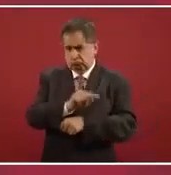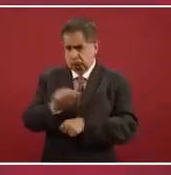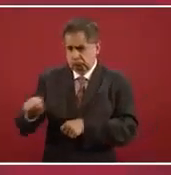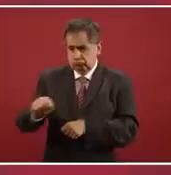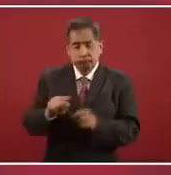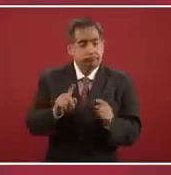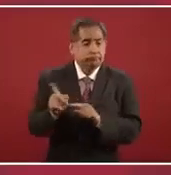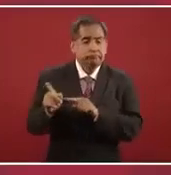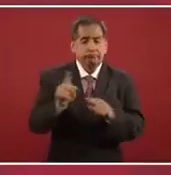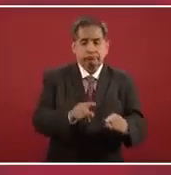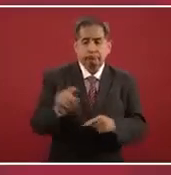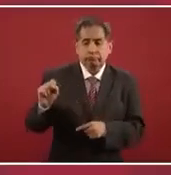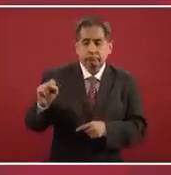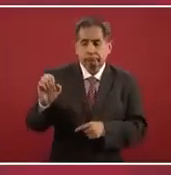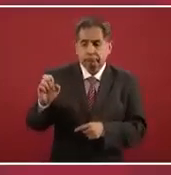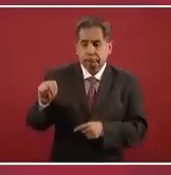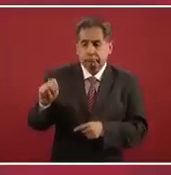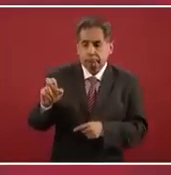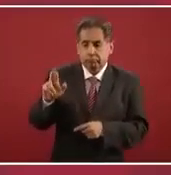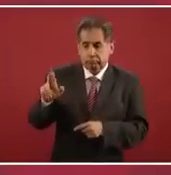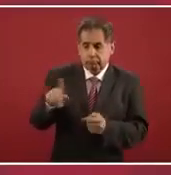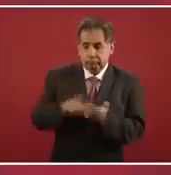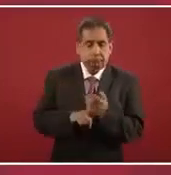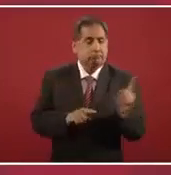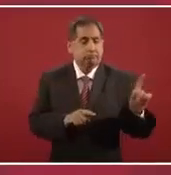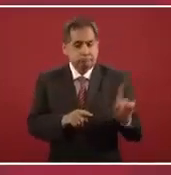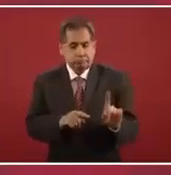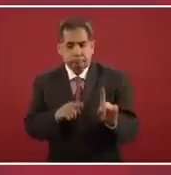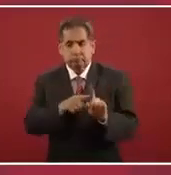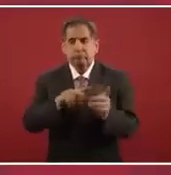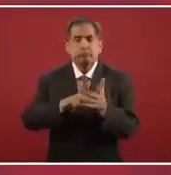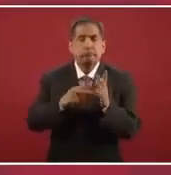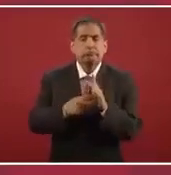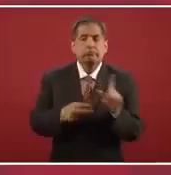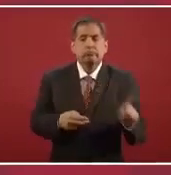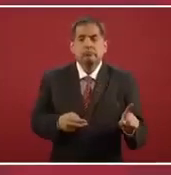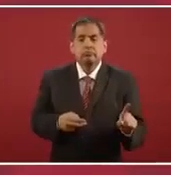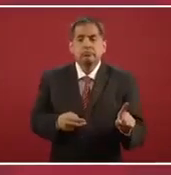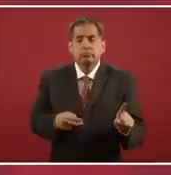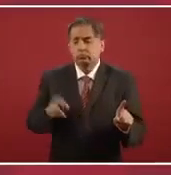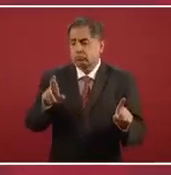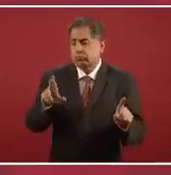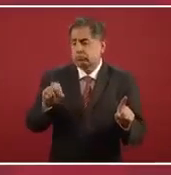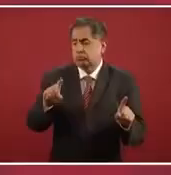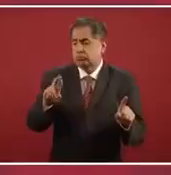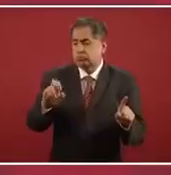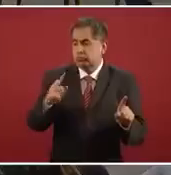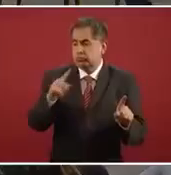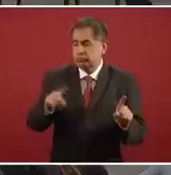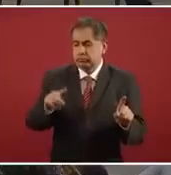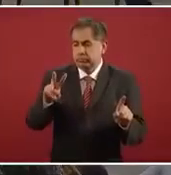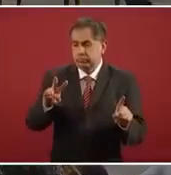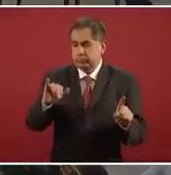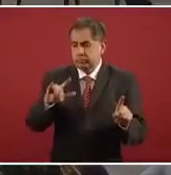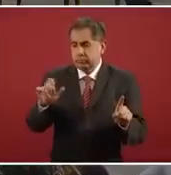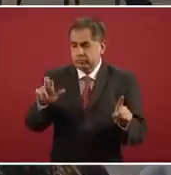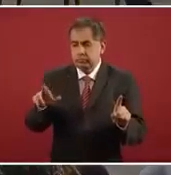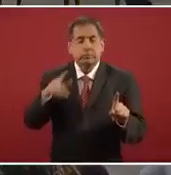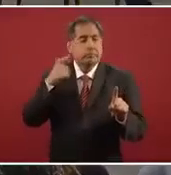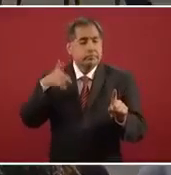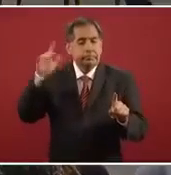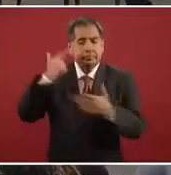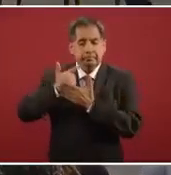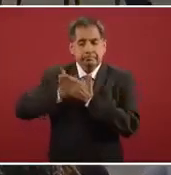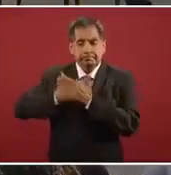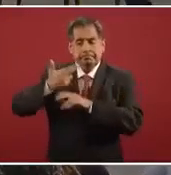de la Secretaría de Energía está el ingeniero Rodríguez del Villar, quien fue gerente